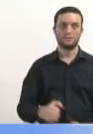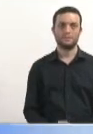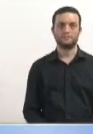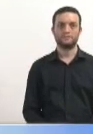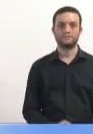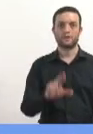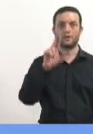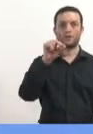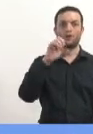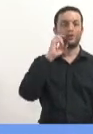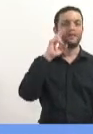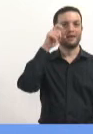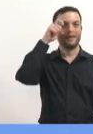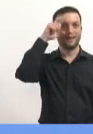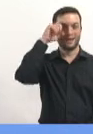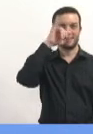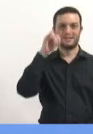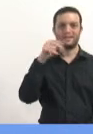rodríguez a su voto